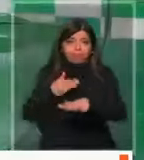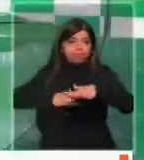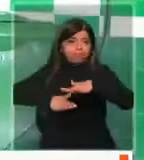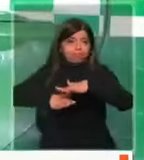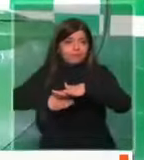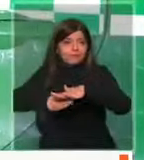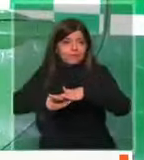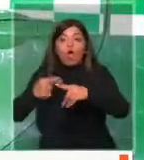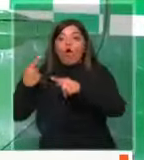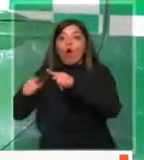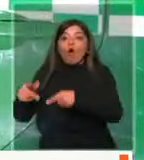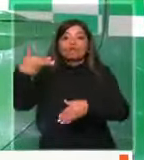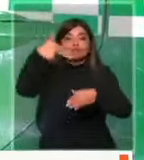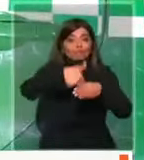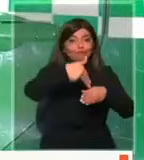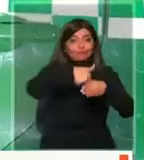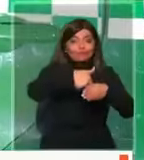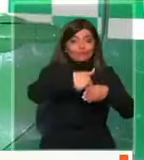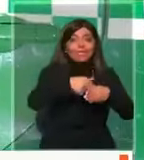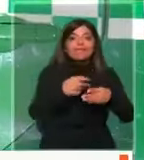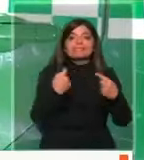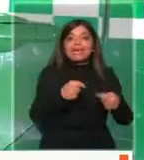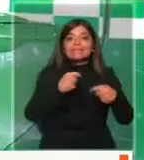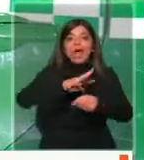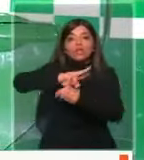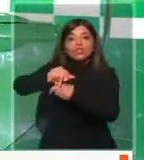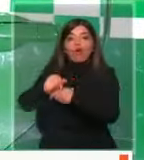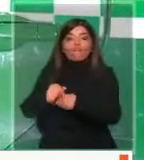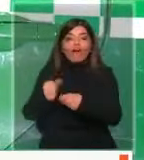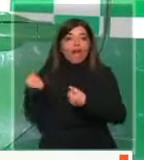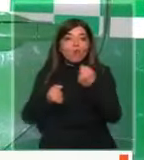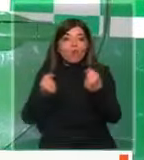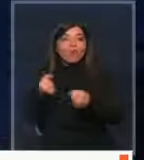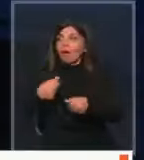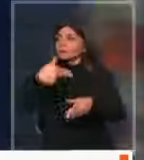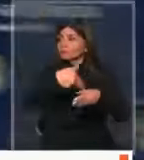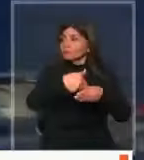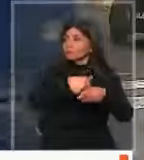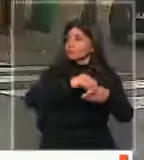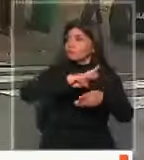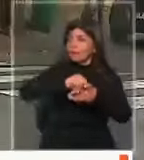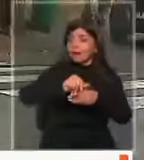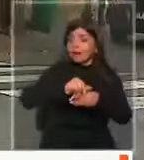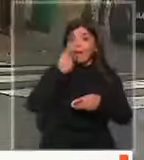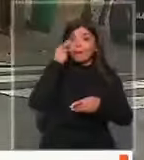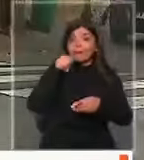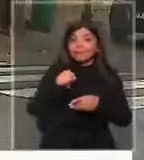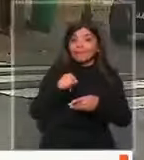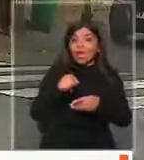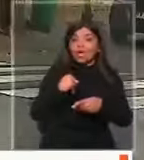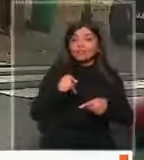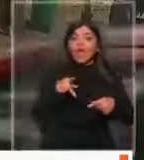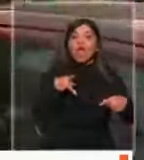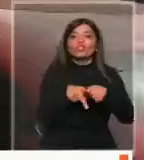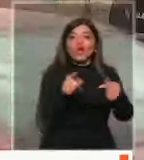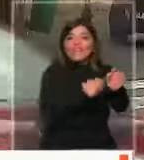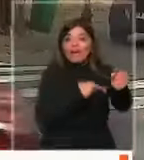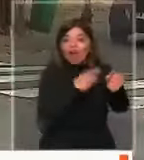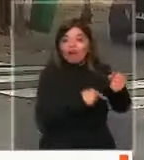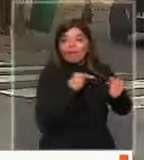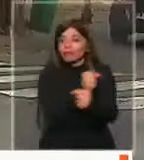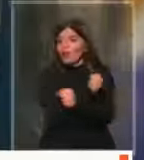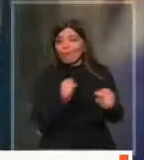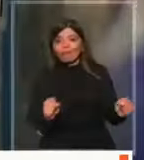En otro servicentro, intentaron robar un vehículo a un cliente que cargaba combustible. Pero el vehículo contaba con cortacorriente. No